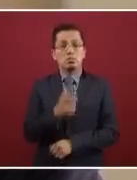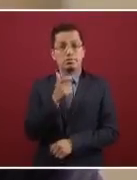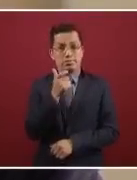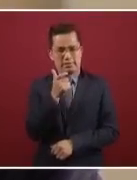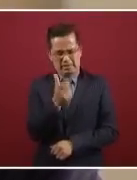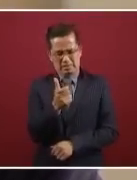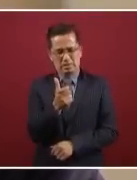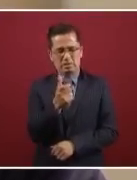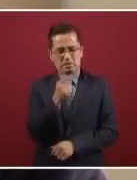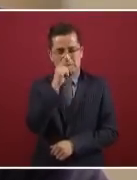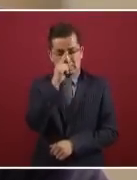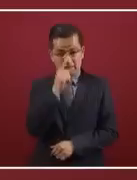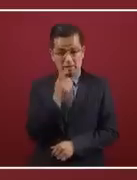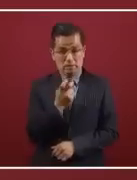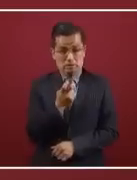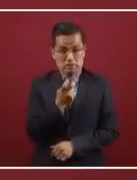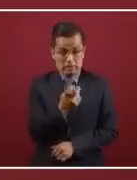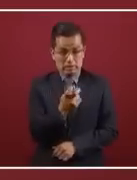obtenidos,